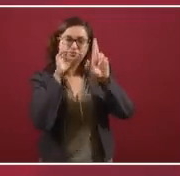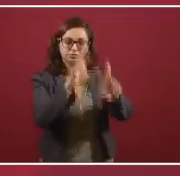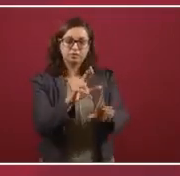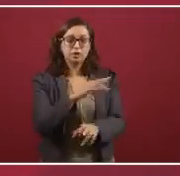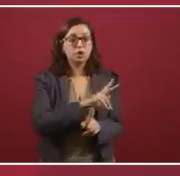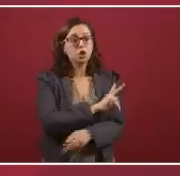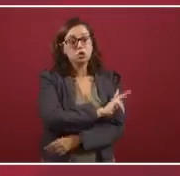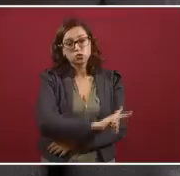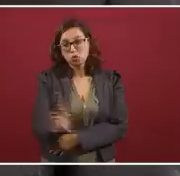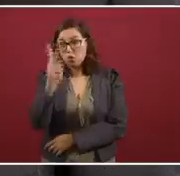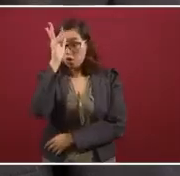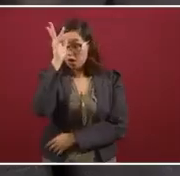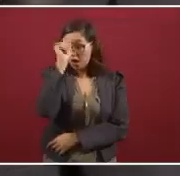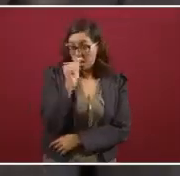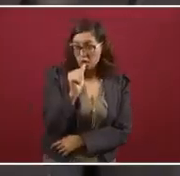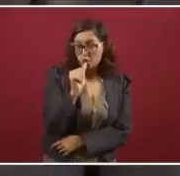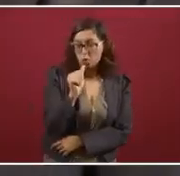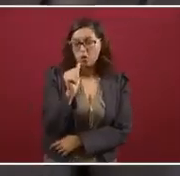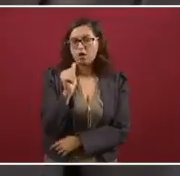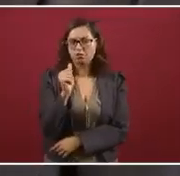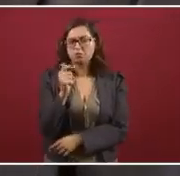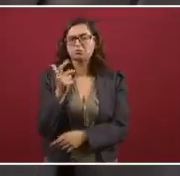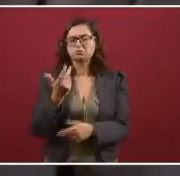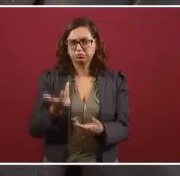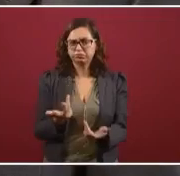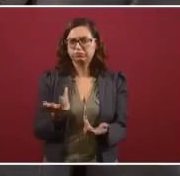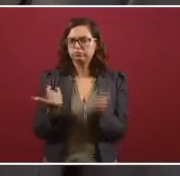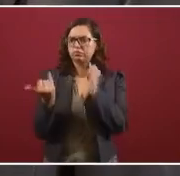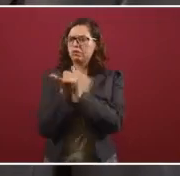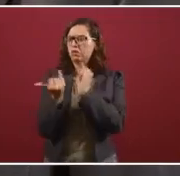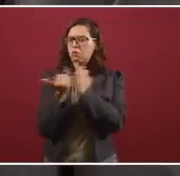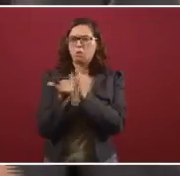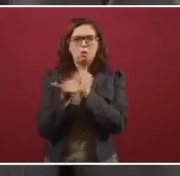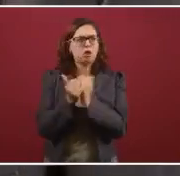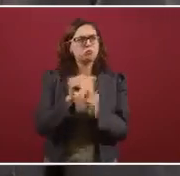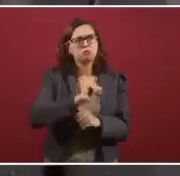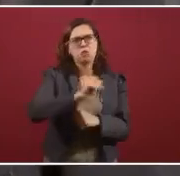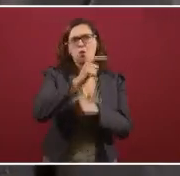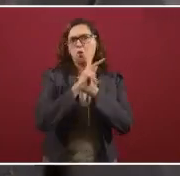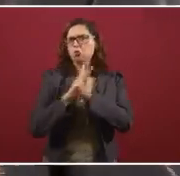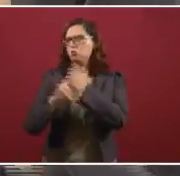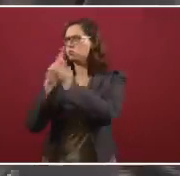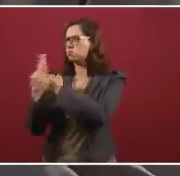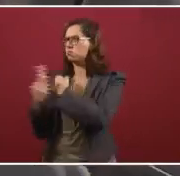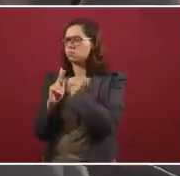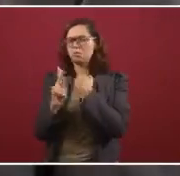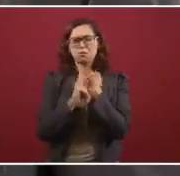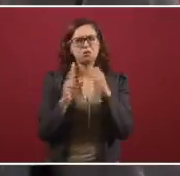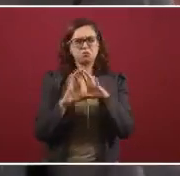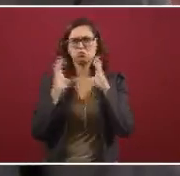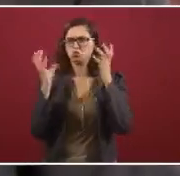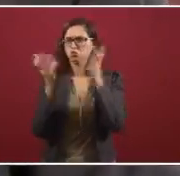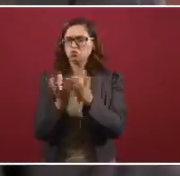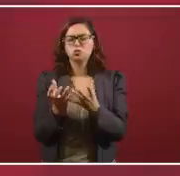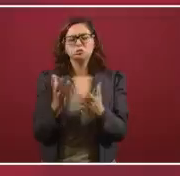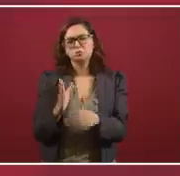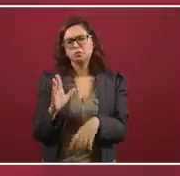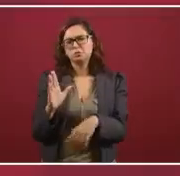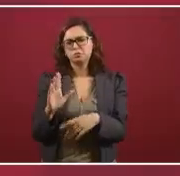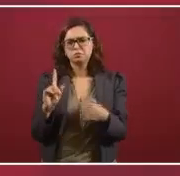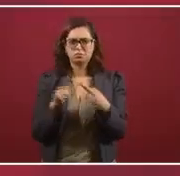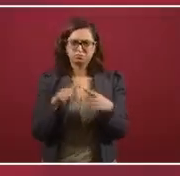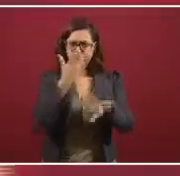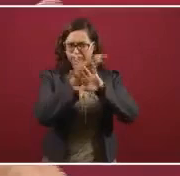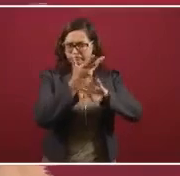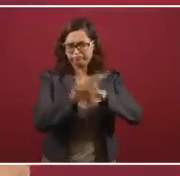tarifa que se puede comparar con las tarifas de cualquier parte del mundo, particularmente de América